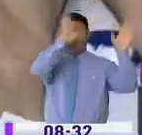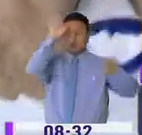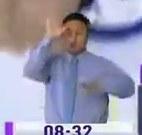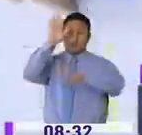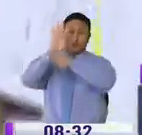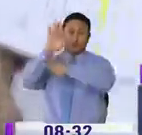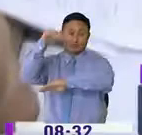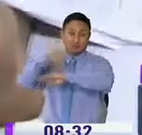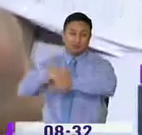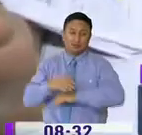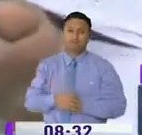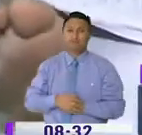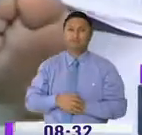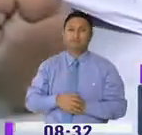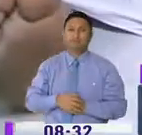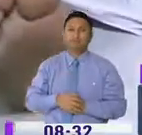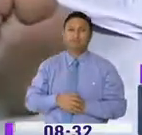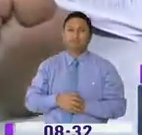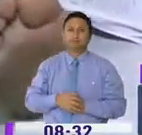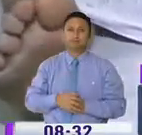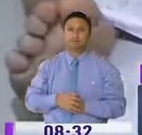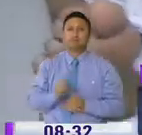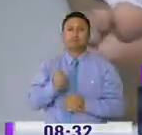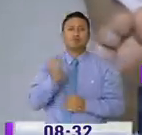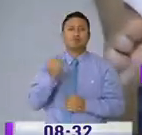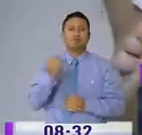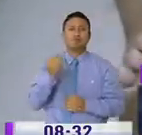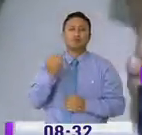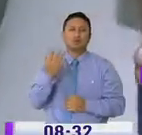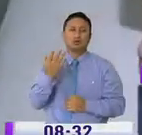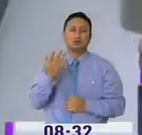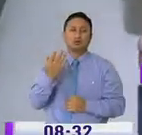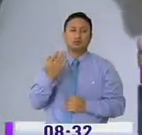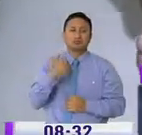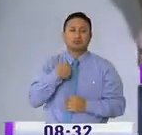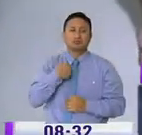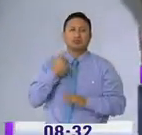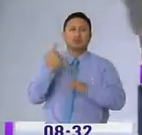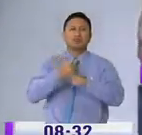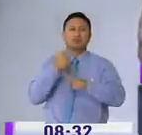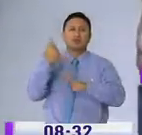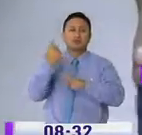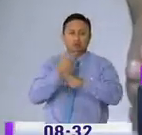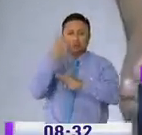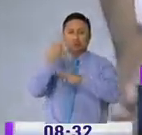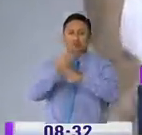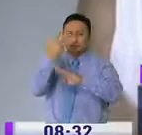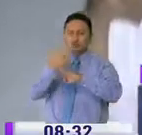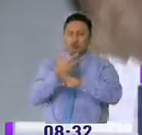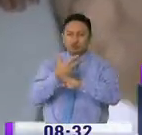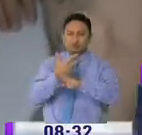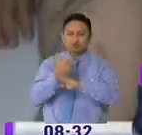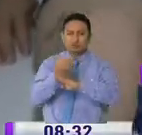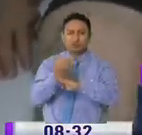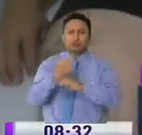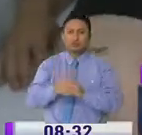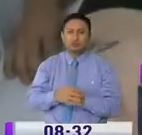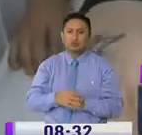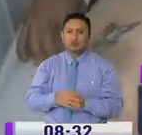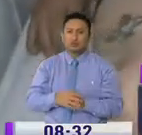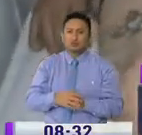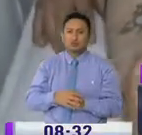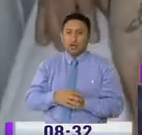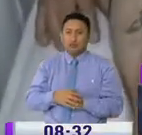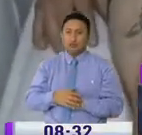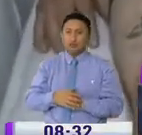de la tarde. ¿Cuántas sesiones aproximadamente requiere una persona para cualquier tipo de tratamiento o cualquier dolencia?